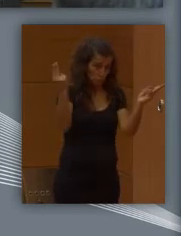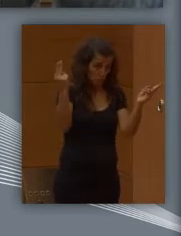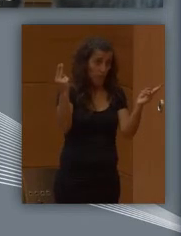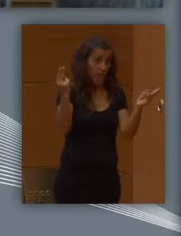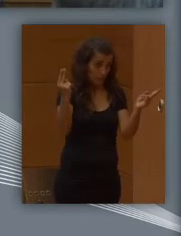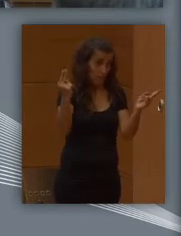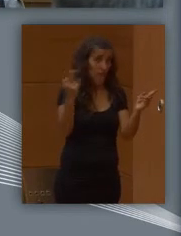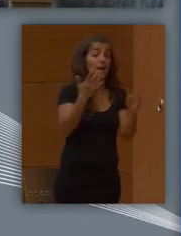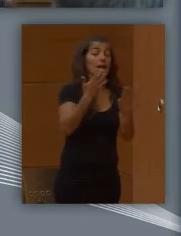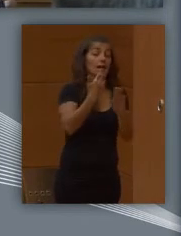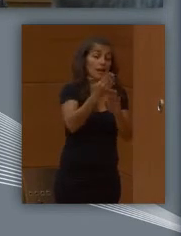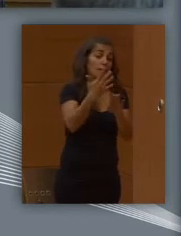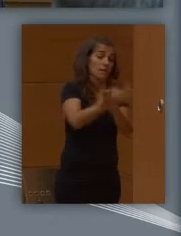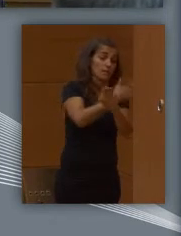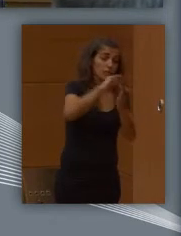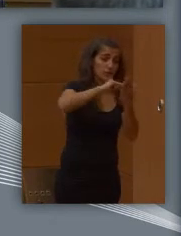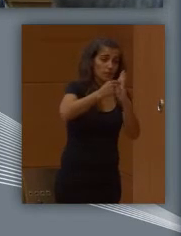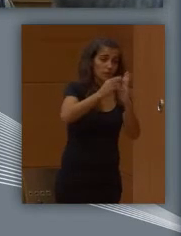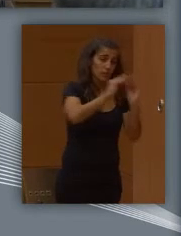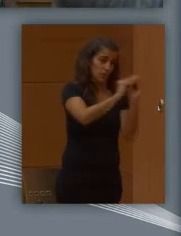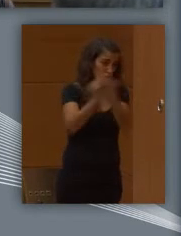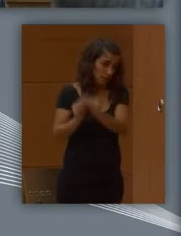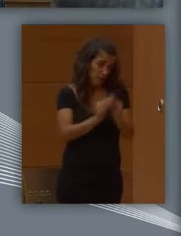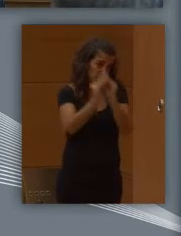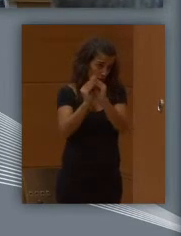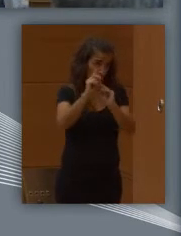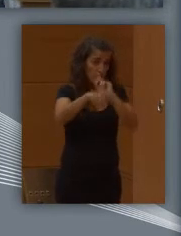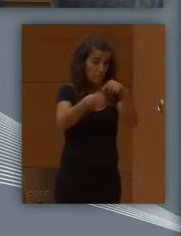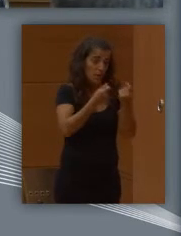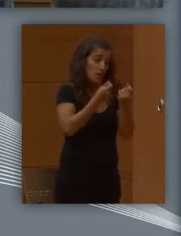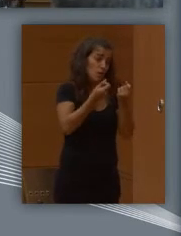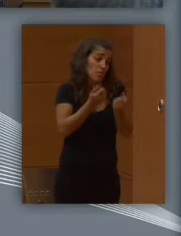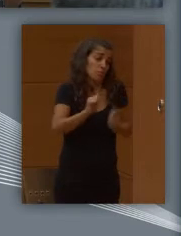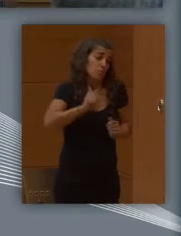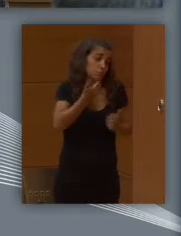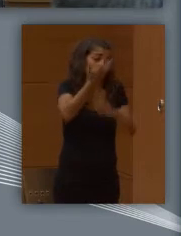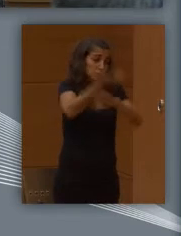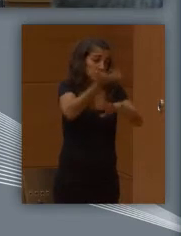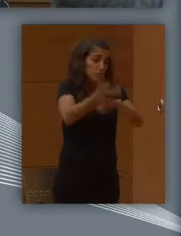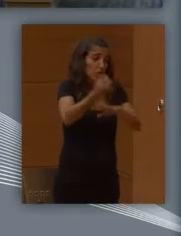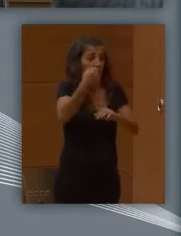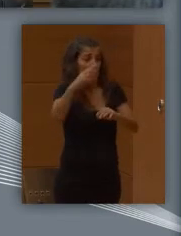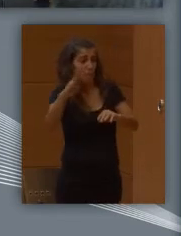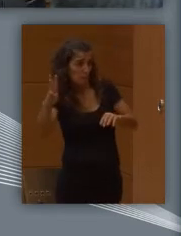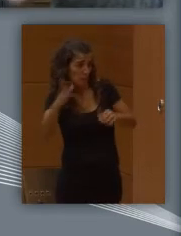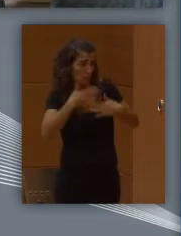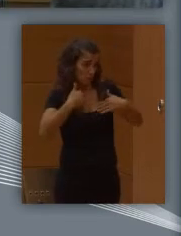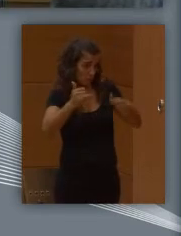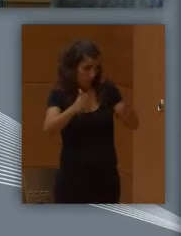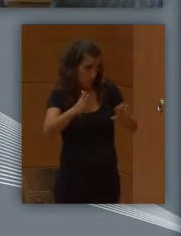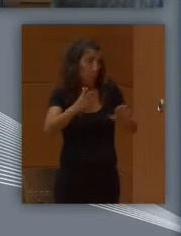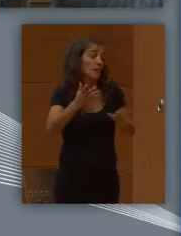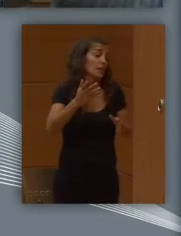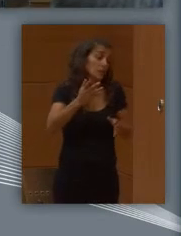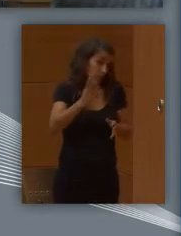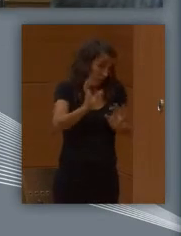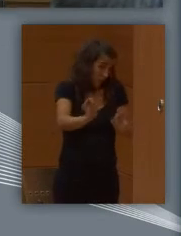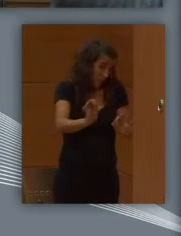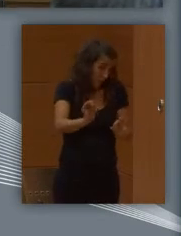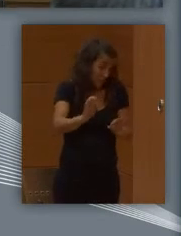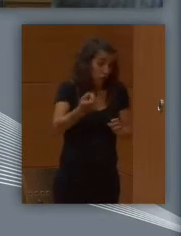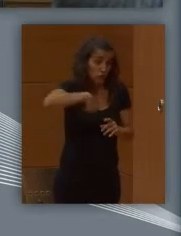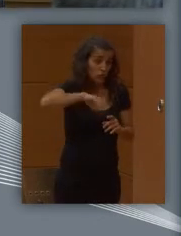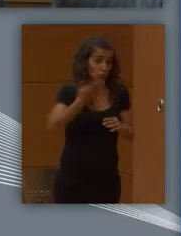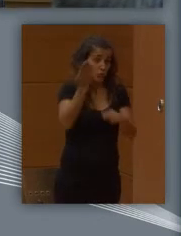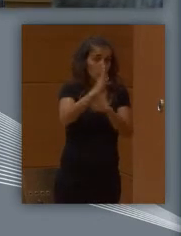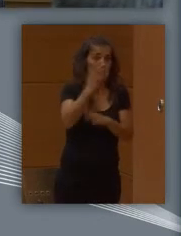para que cada uno pueda crearse sus propias aplicaciones. Puede obtener los datos directamente, pero también crear más aplicaciones. Y de hecho así se está haciendo, ¿no? Publicamos